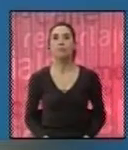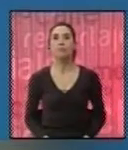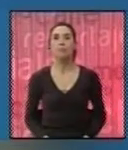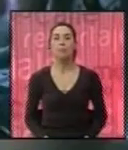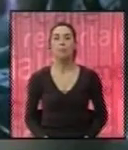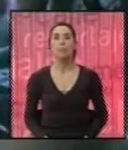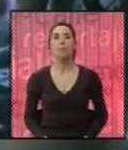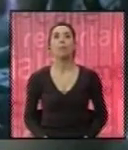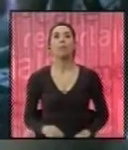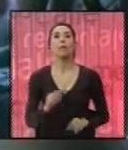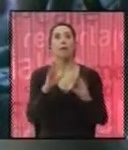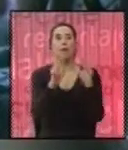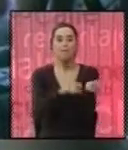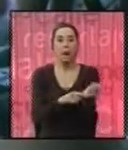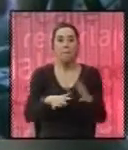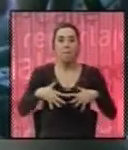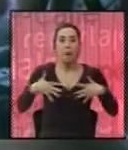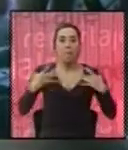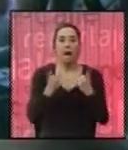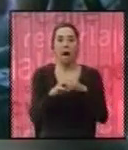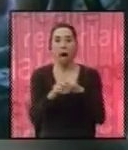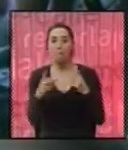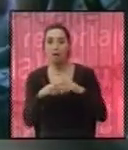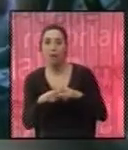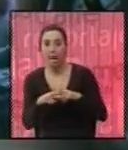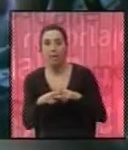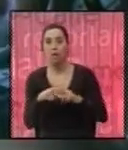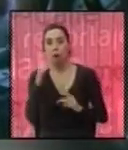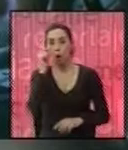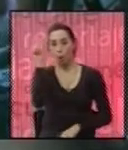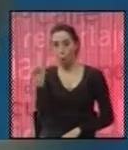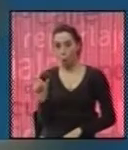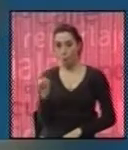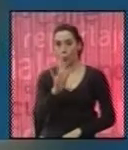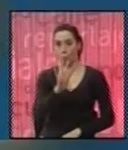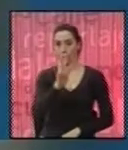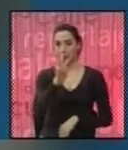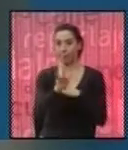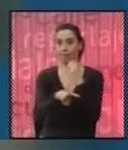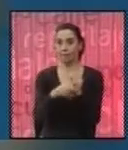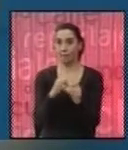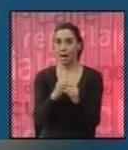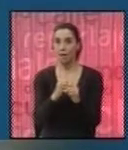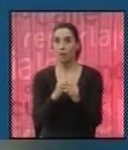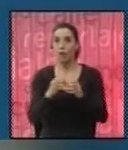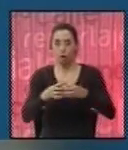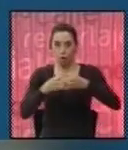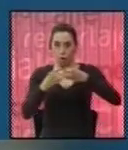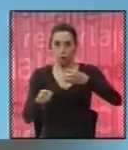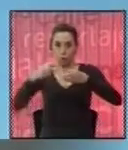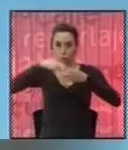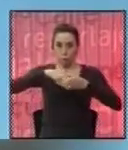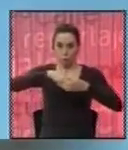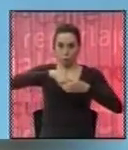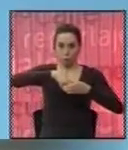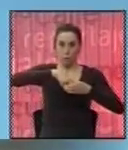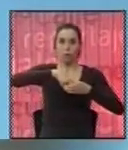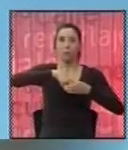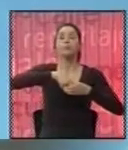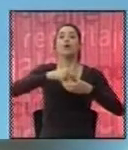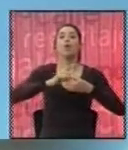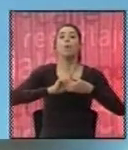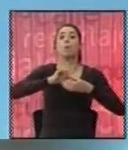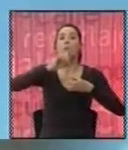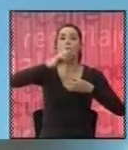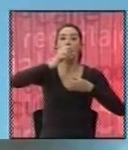En medio de la emoción de los familiares, amigos y técnicos, Baumgartner, de 43 años, se subió a la cápsula que fue elevada al espacio con